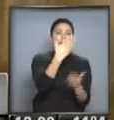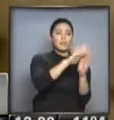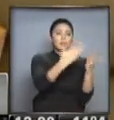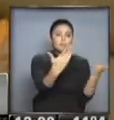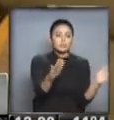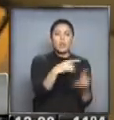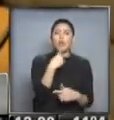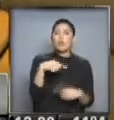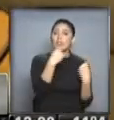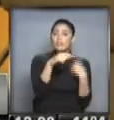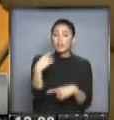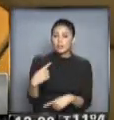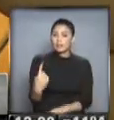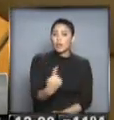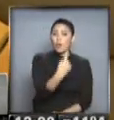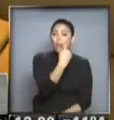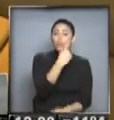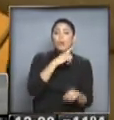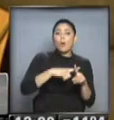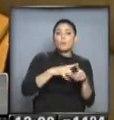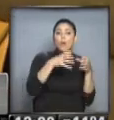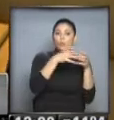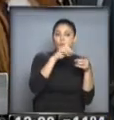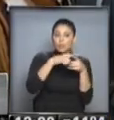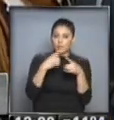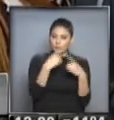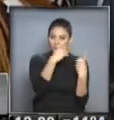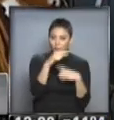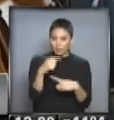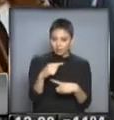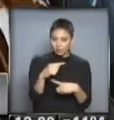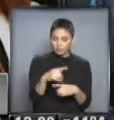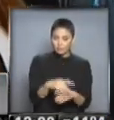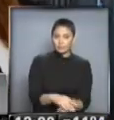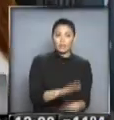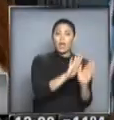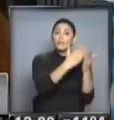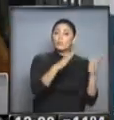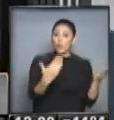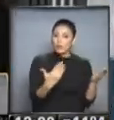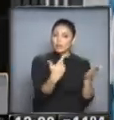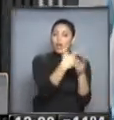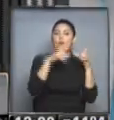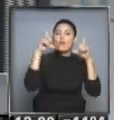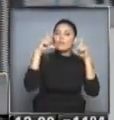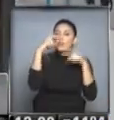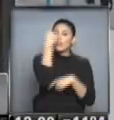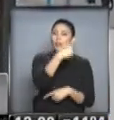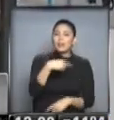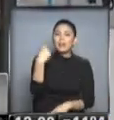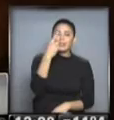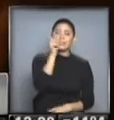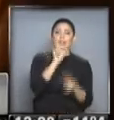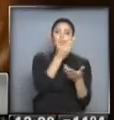distintos colores, uno por cada partido o alianza diferente. Las boletas tendrán las fotografías de los